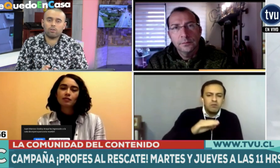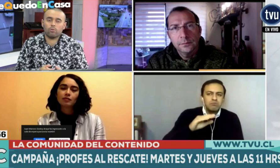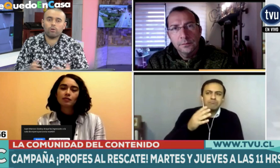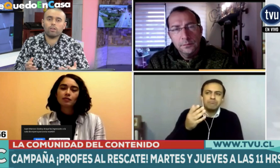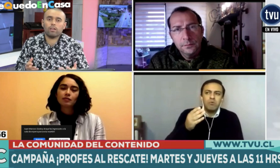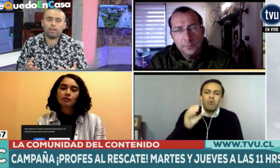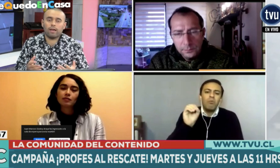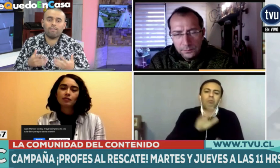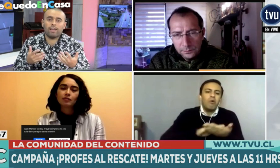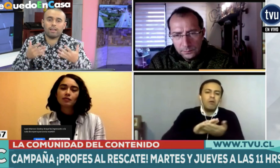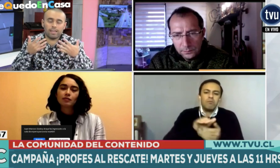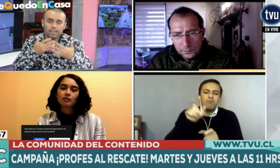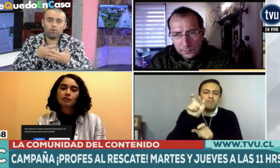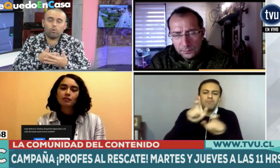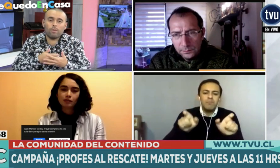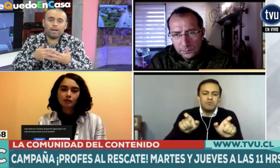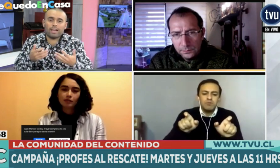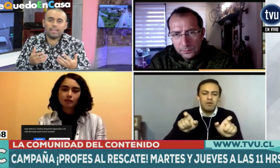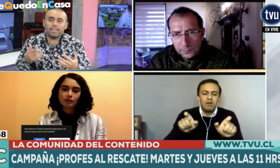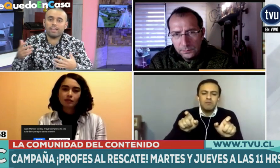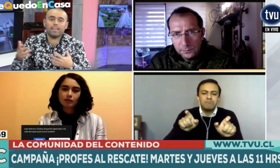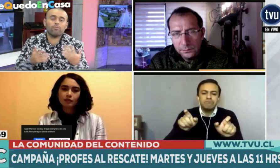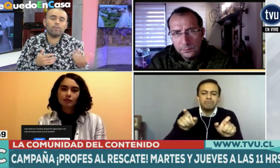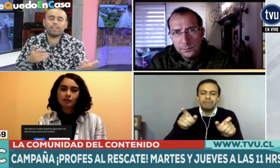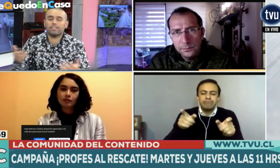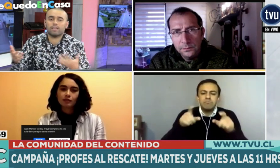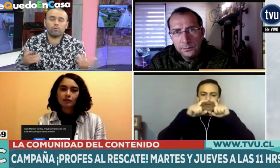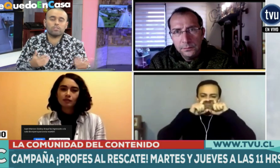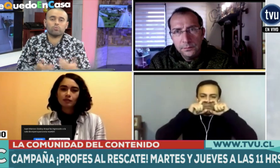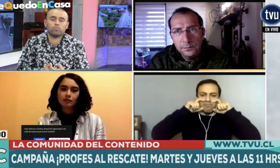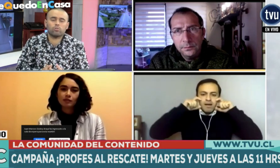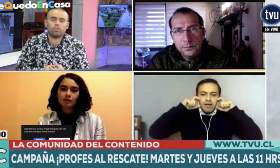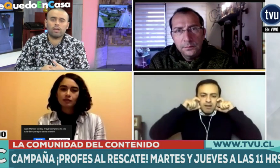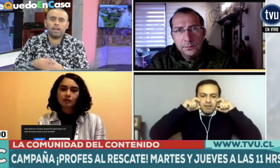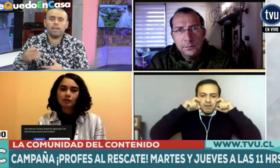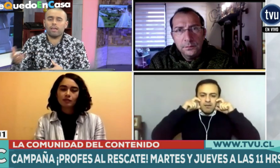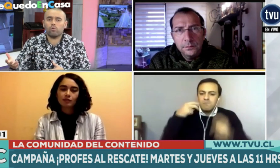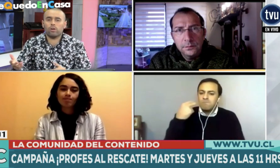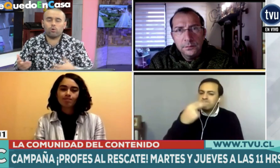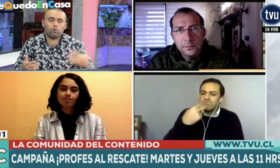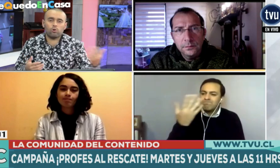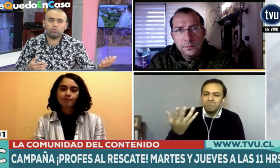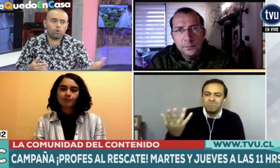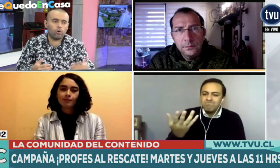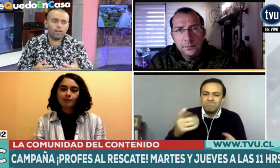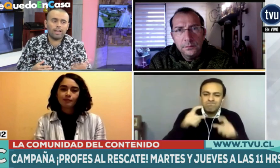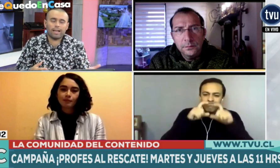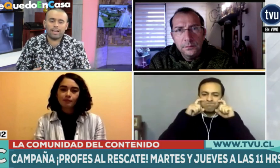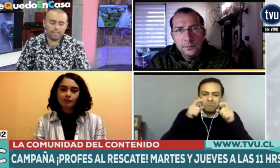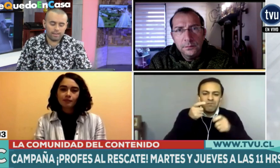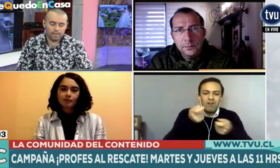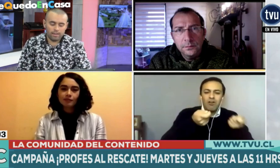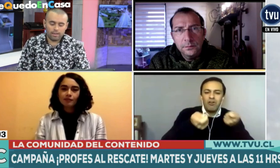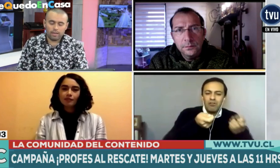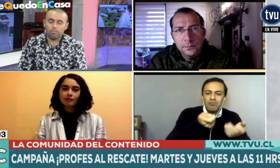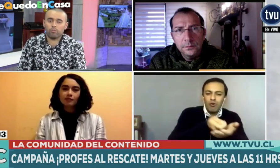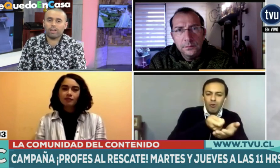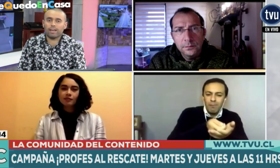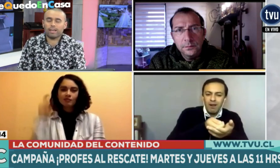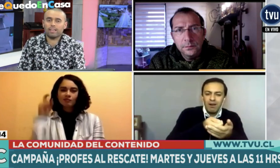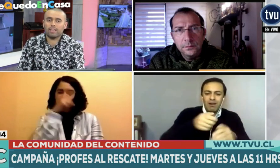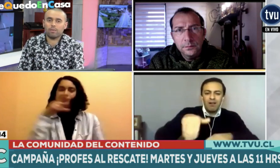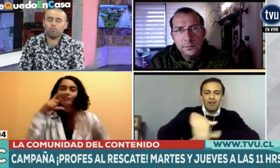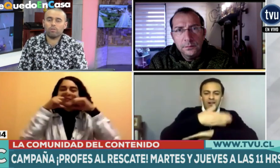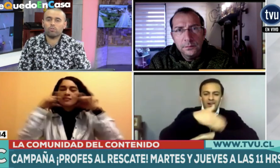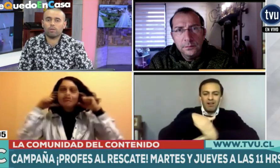no pueden hablar y están con una mascarilla y tienen que enfrentarse a una situación cotidiana en un negocio, en la calle, en